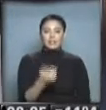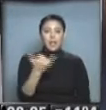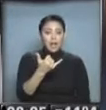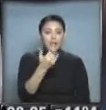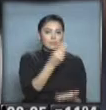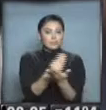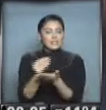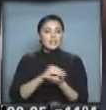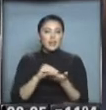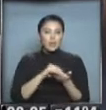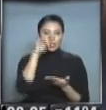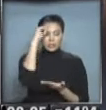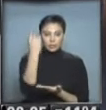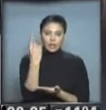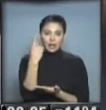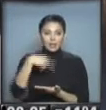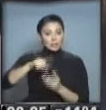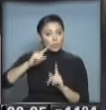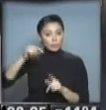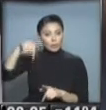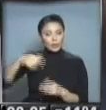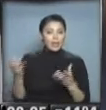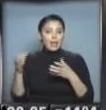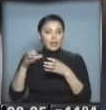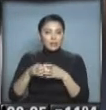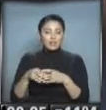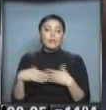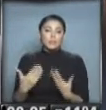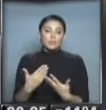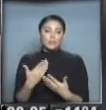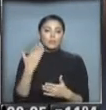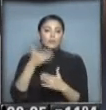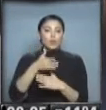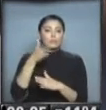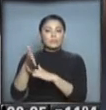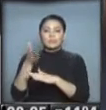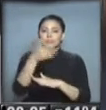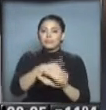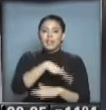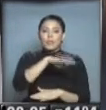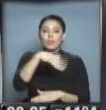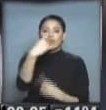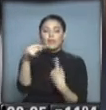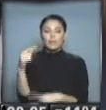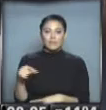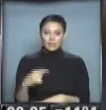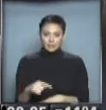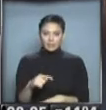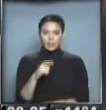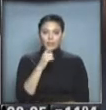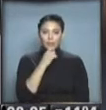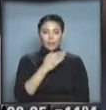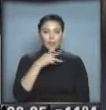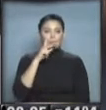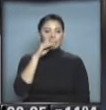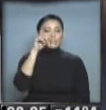varios senadores nacionales que son candidatos y que están, claro, recorriendo los distritos suyos, en el caso de